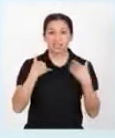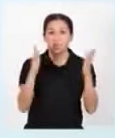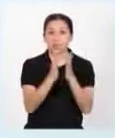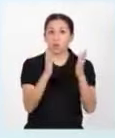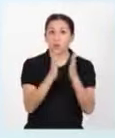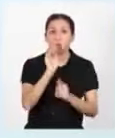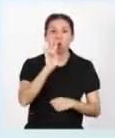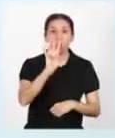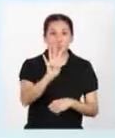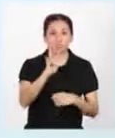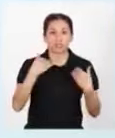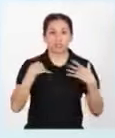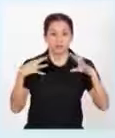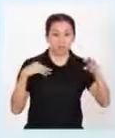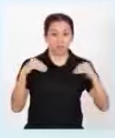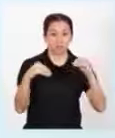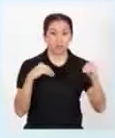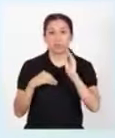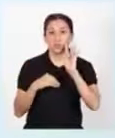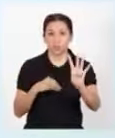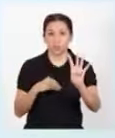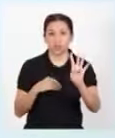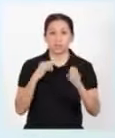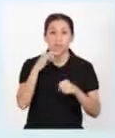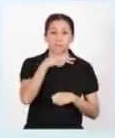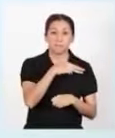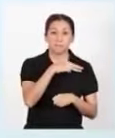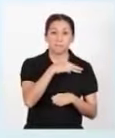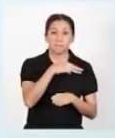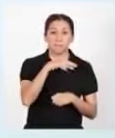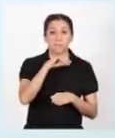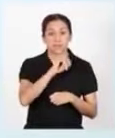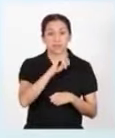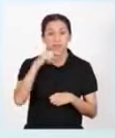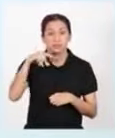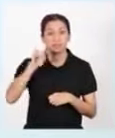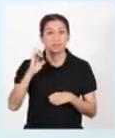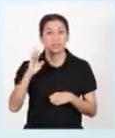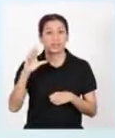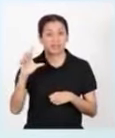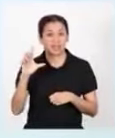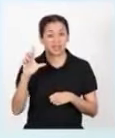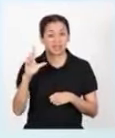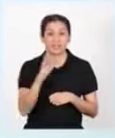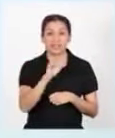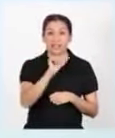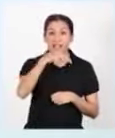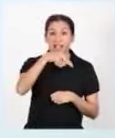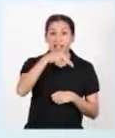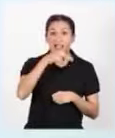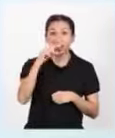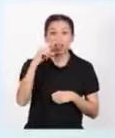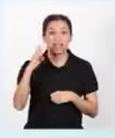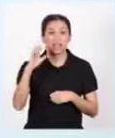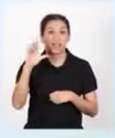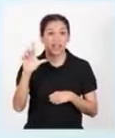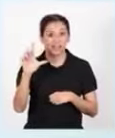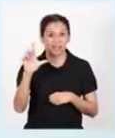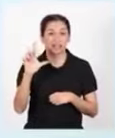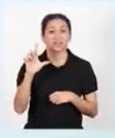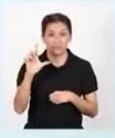Entonces voy a tener cuatro movimientos. Mi. Gel. An.